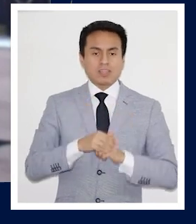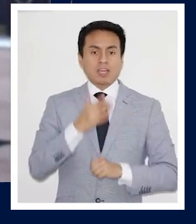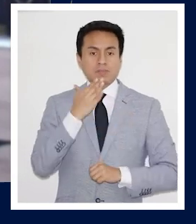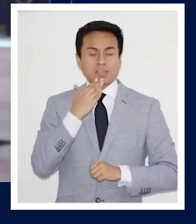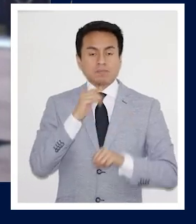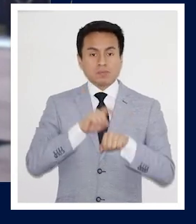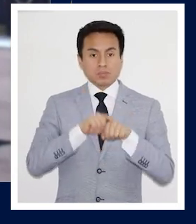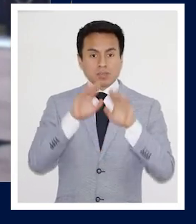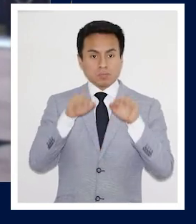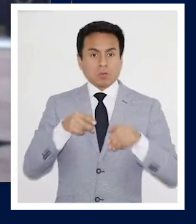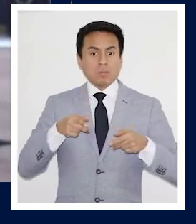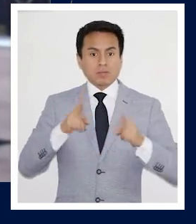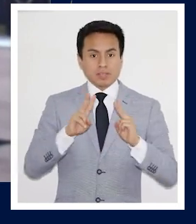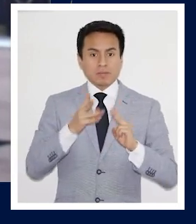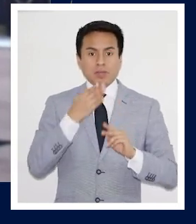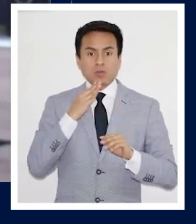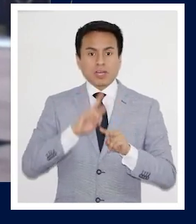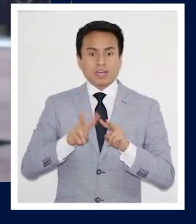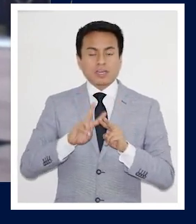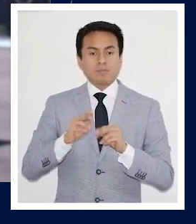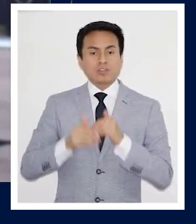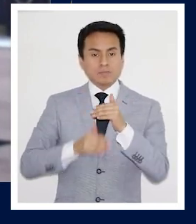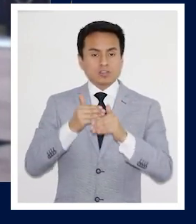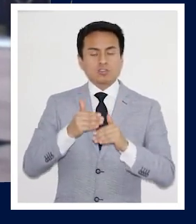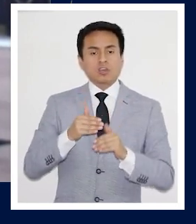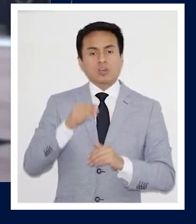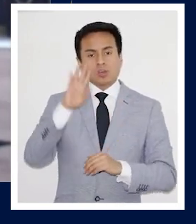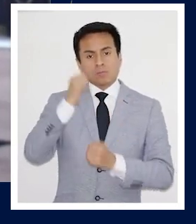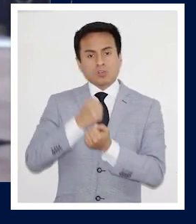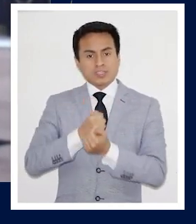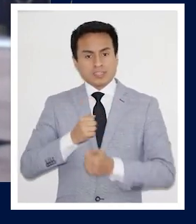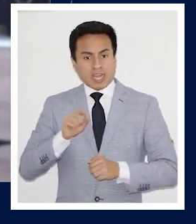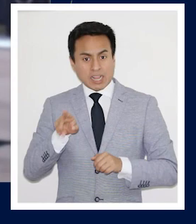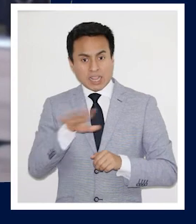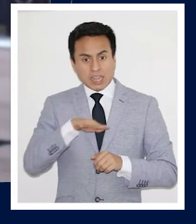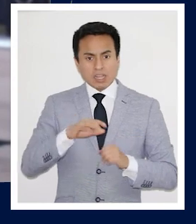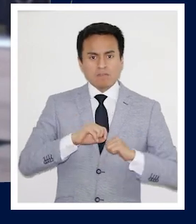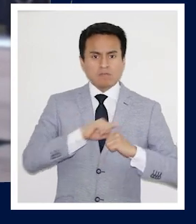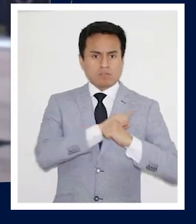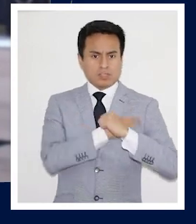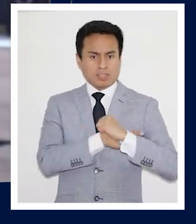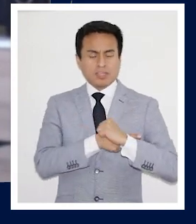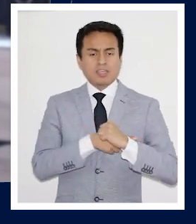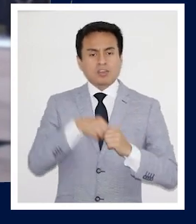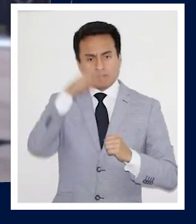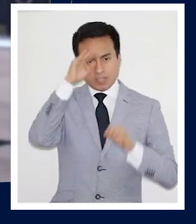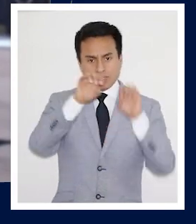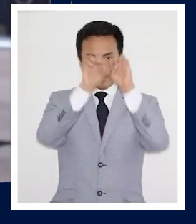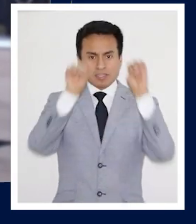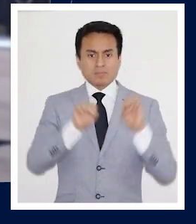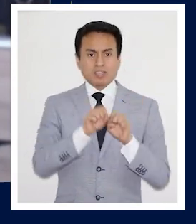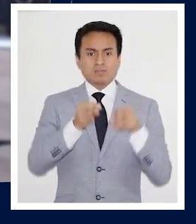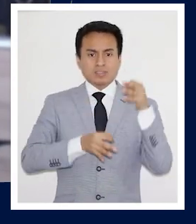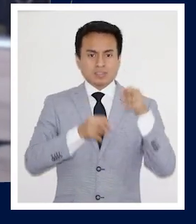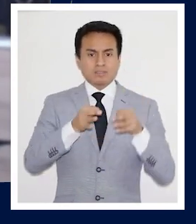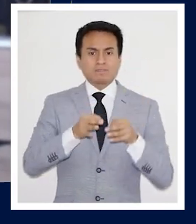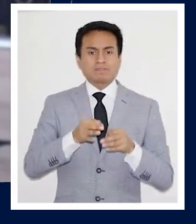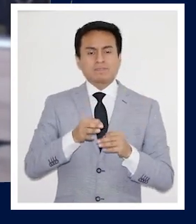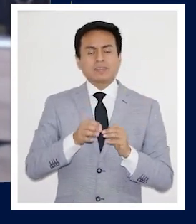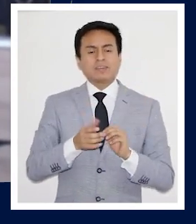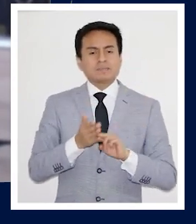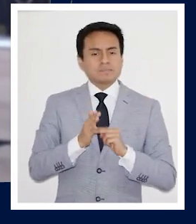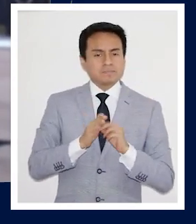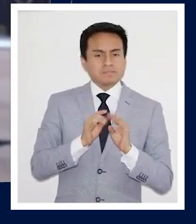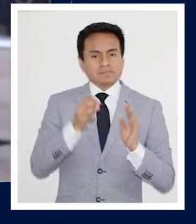sus derechos y al mismo tiempo permita mejorar los procedimientos policiales y fortalecer la confianza en el sistema de